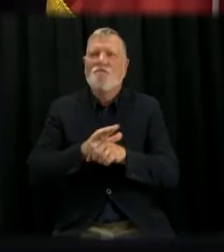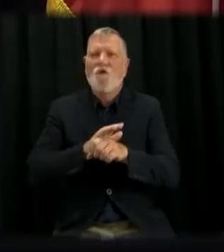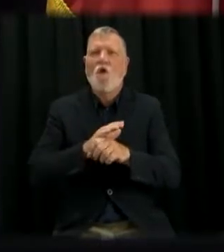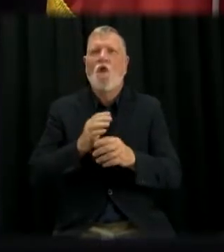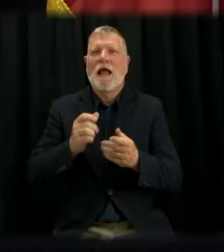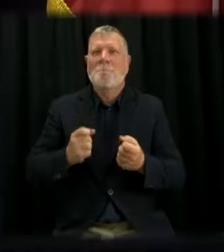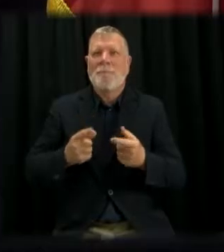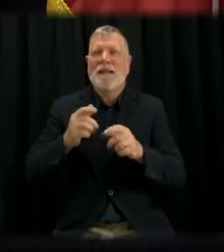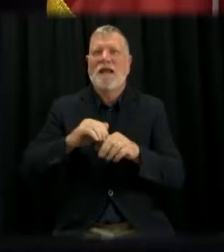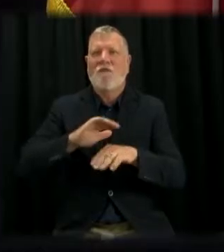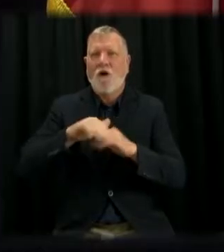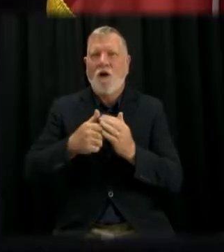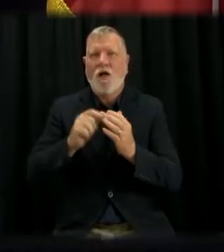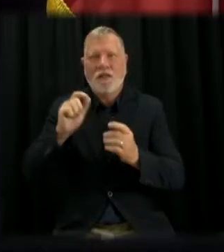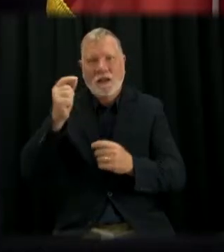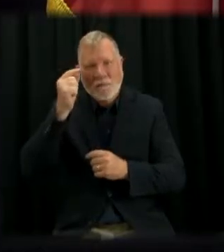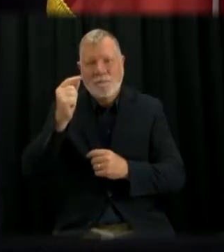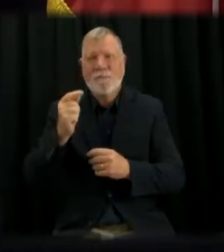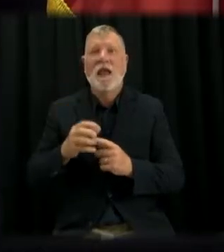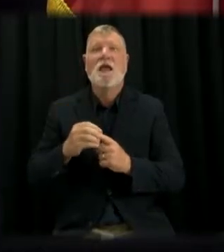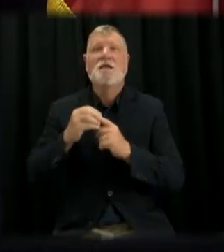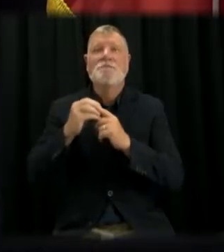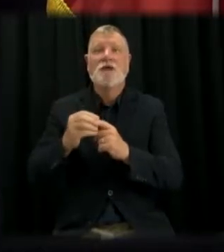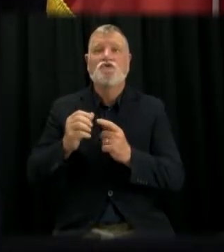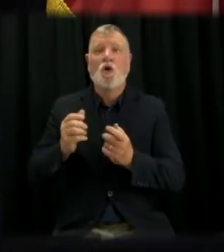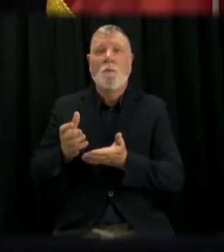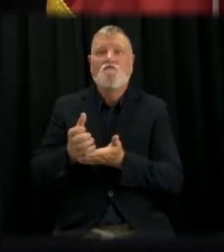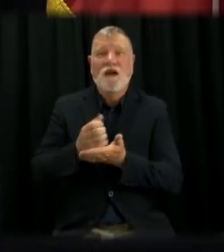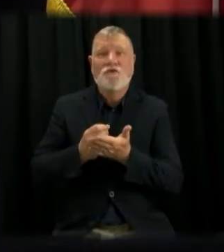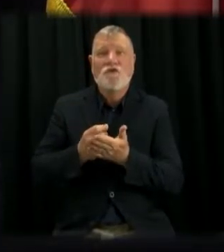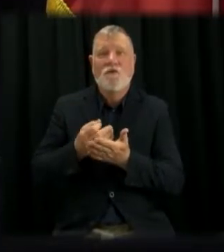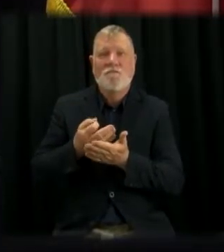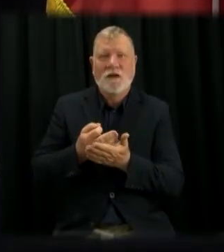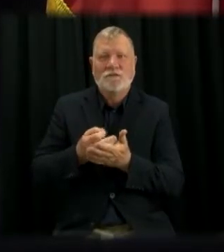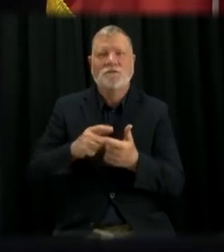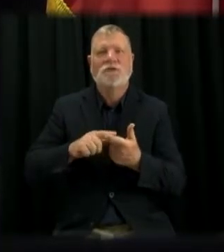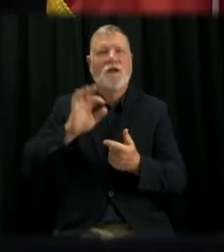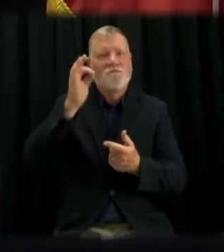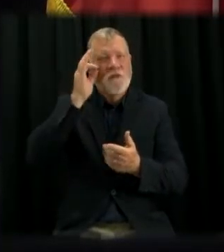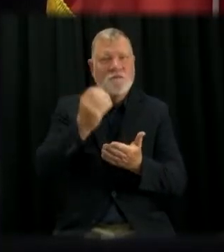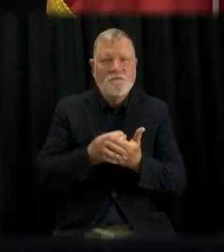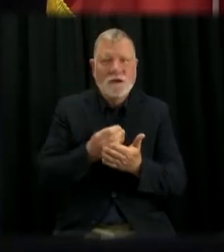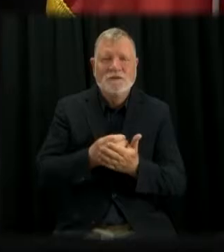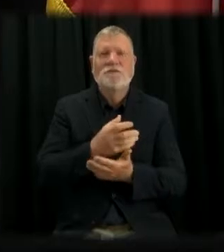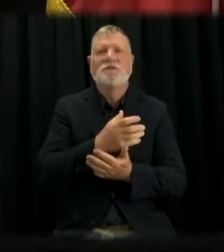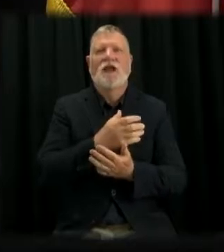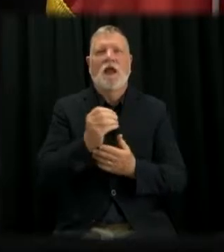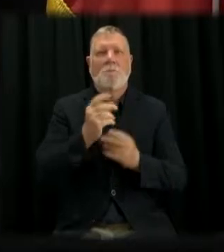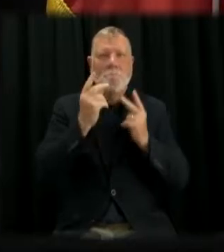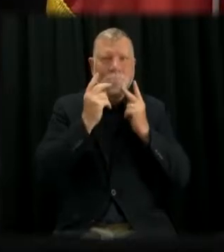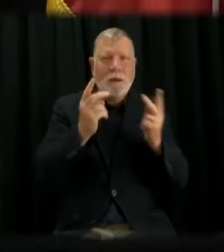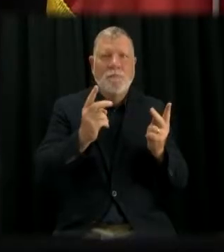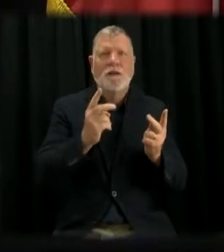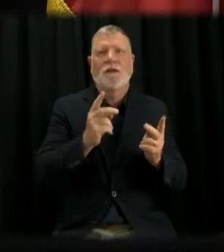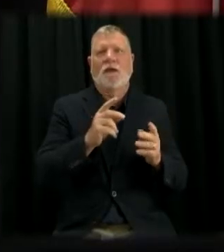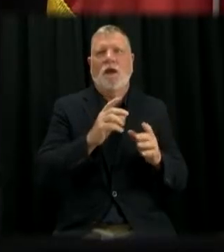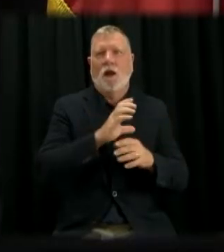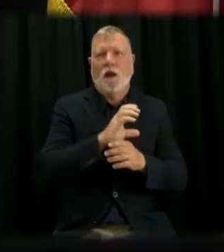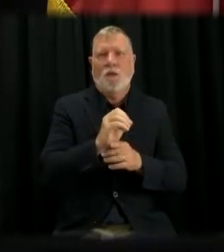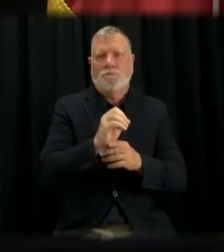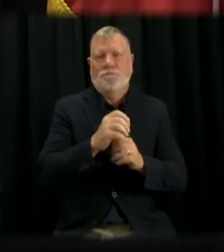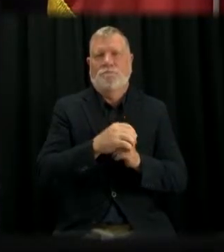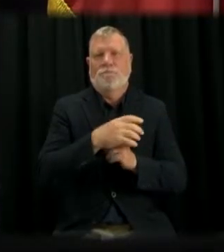gastos de todo el gobierno, incluyendo el Fondo de Ingresos Especiales, fondos federales, corporaciones públicas y otros. A pesar